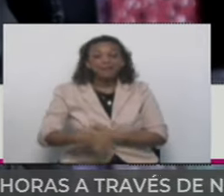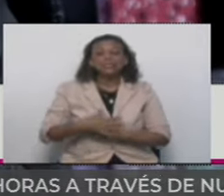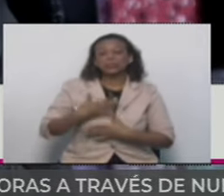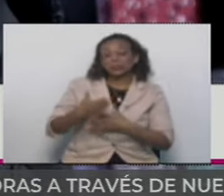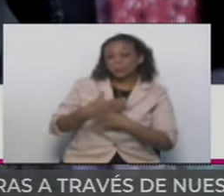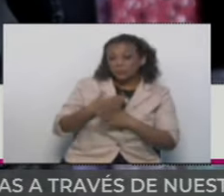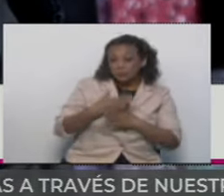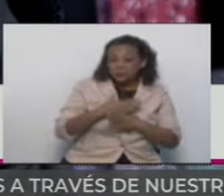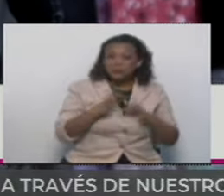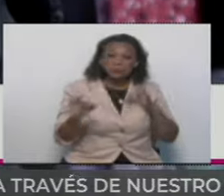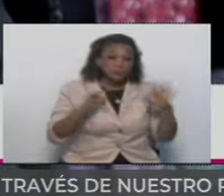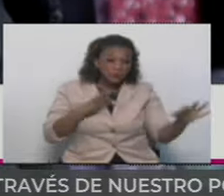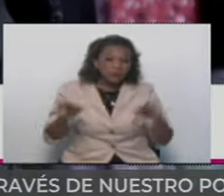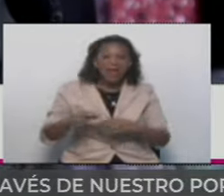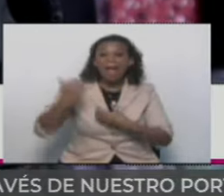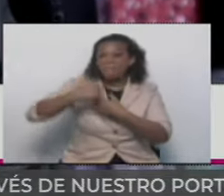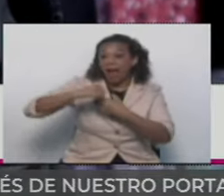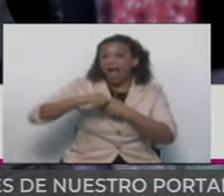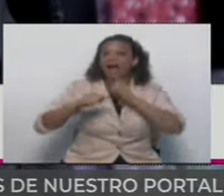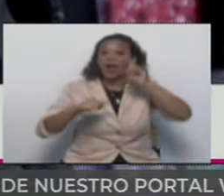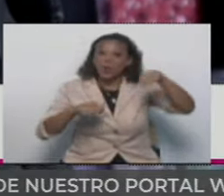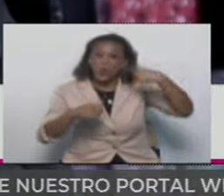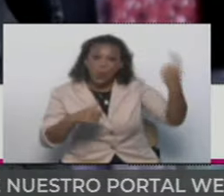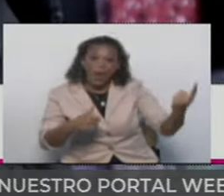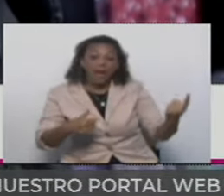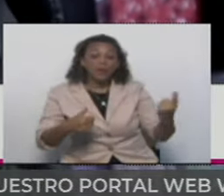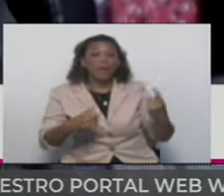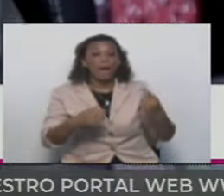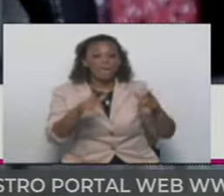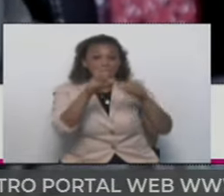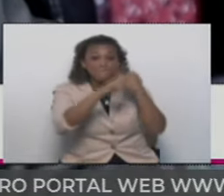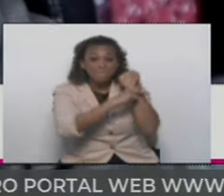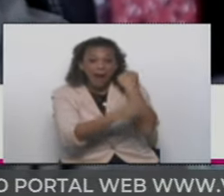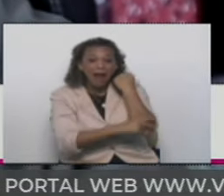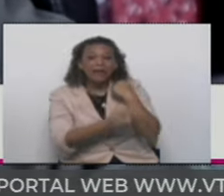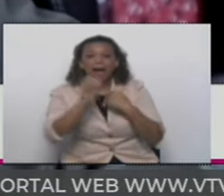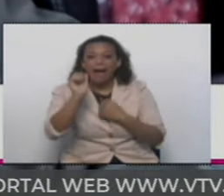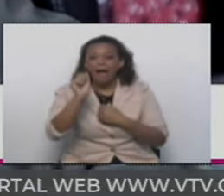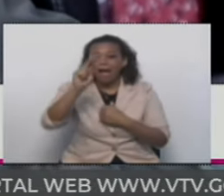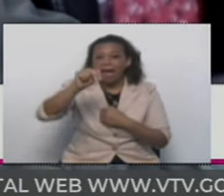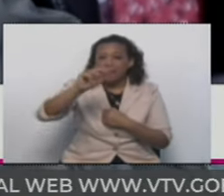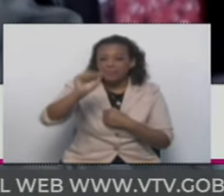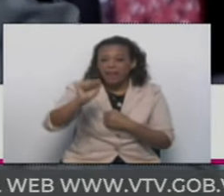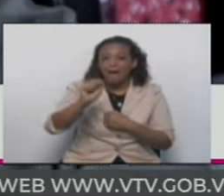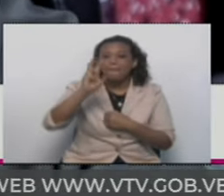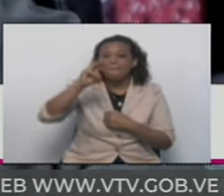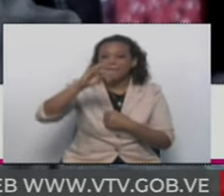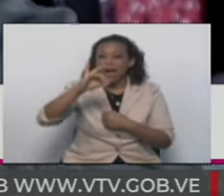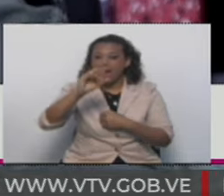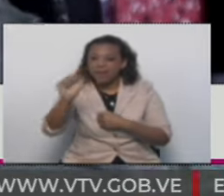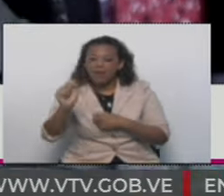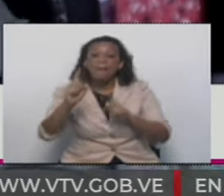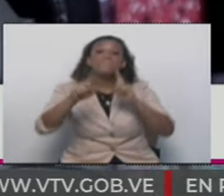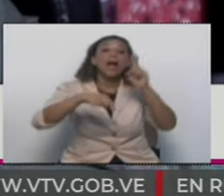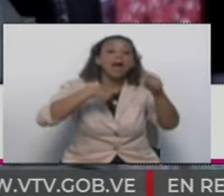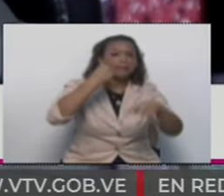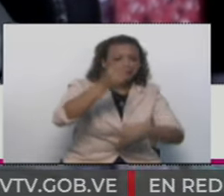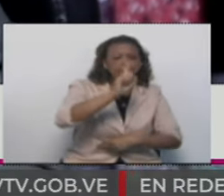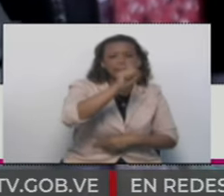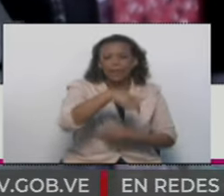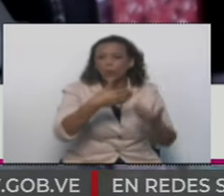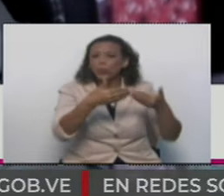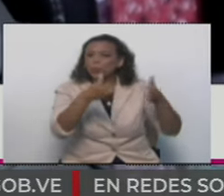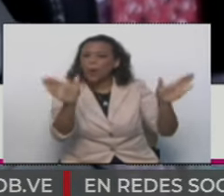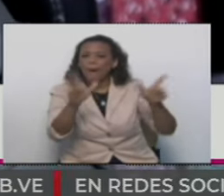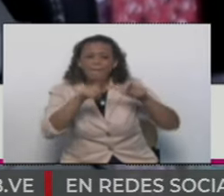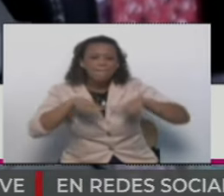compartiendo su música. En Maracaibo, en el Parque Ana María Campos, también va a haber música el día de mañana para dar apertura a lo